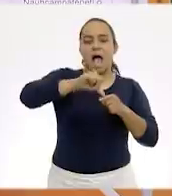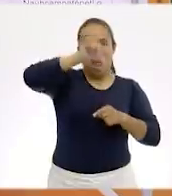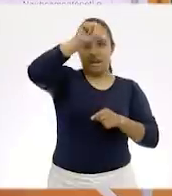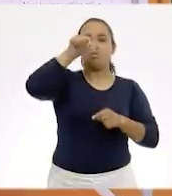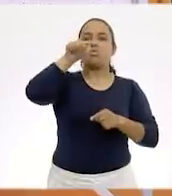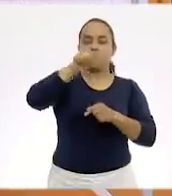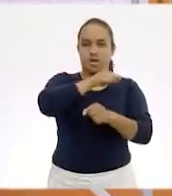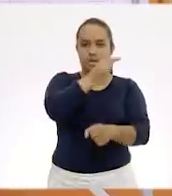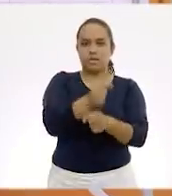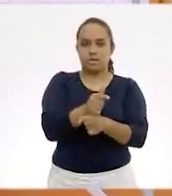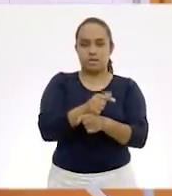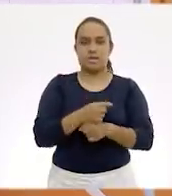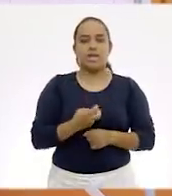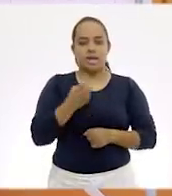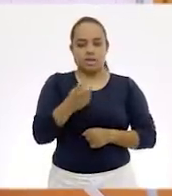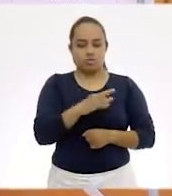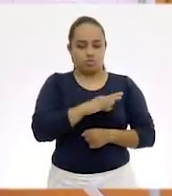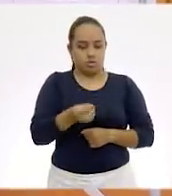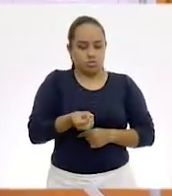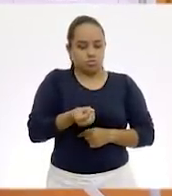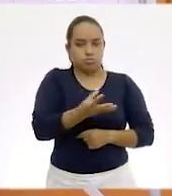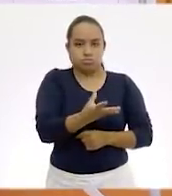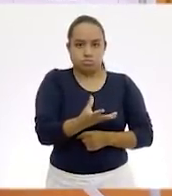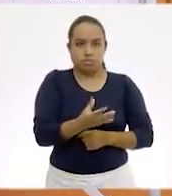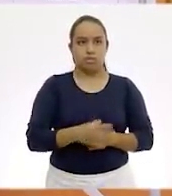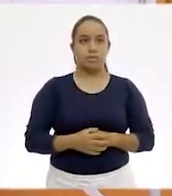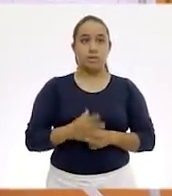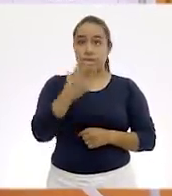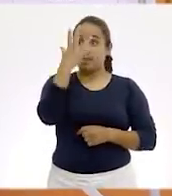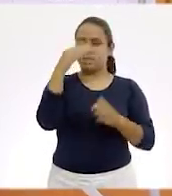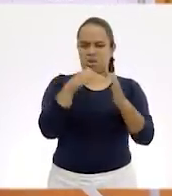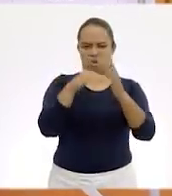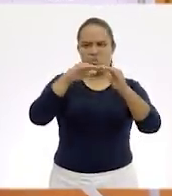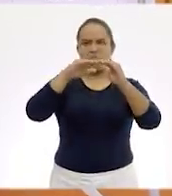altura. En la altura. Eso nos puede dar la referencia de Menos cuántos de metros. 5.000.